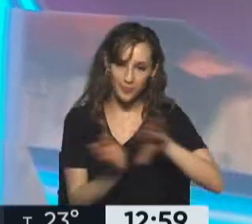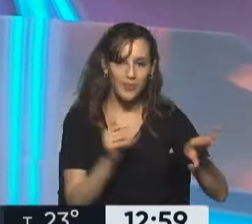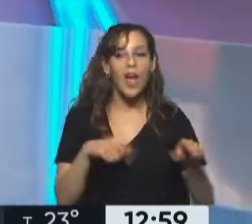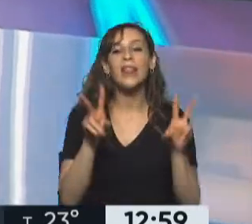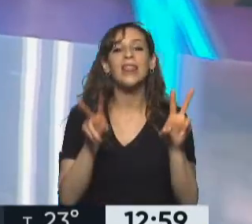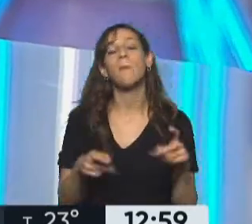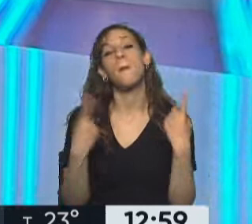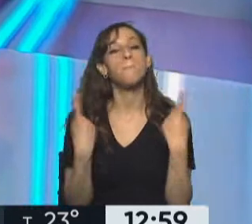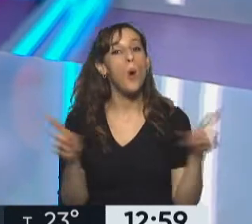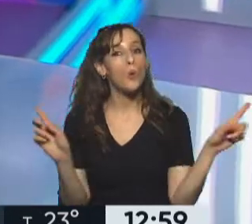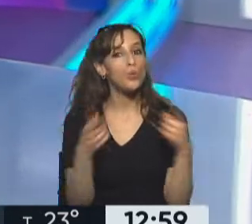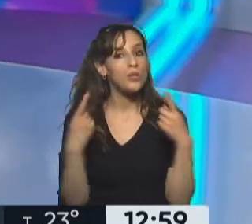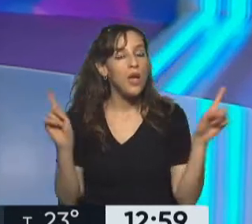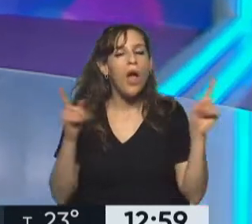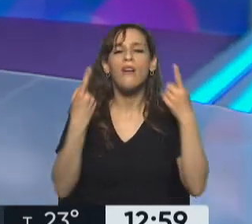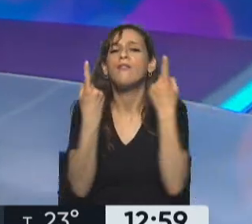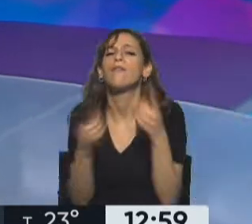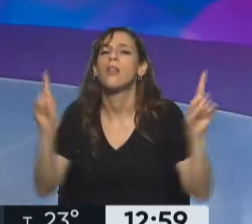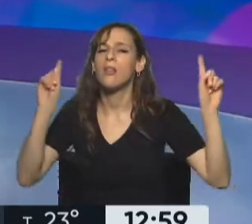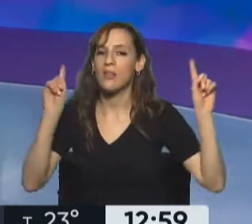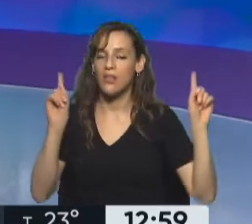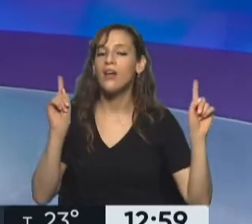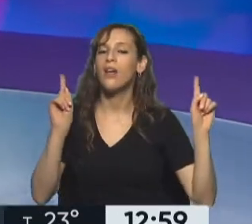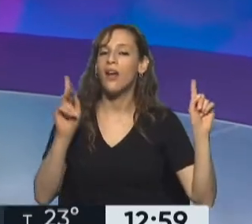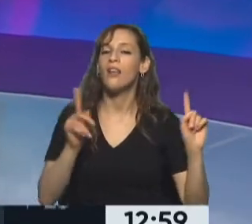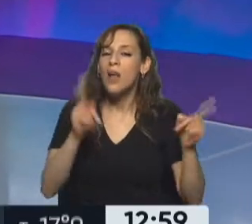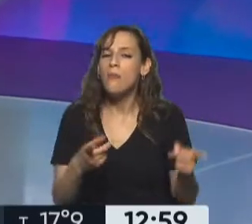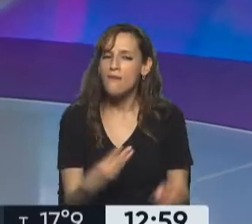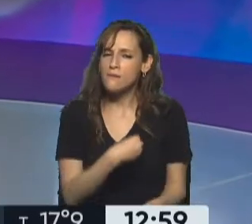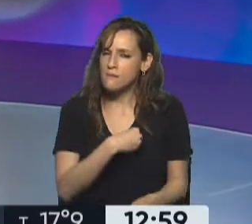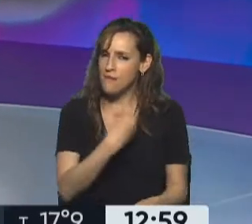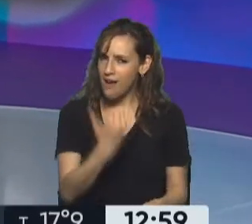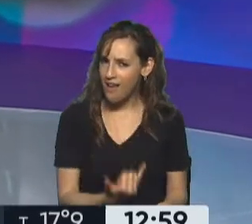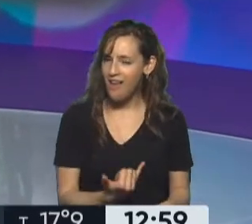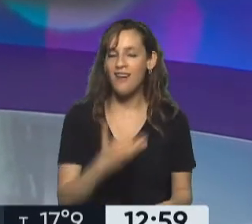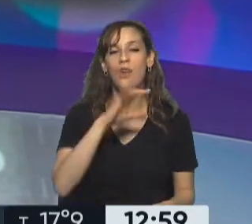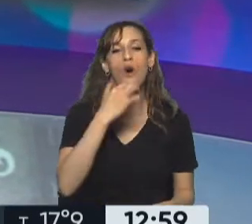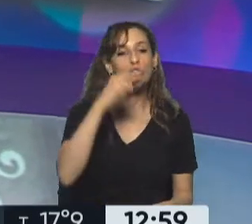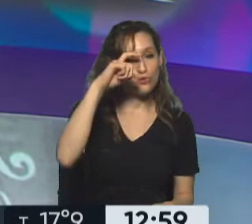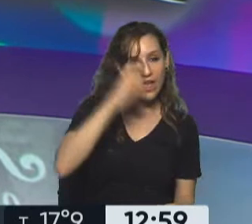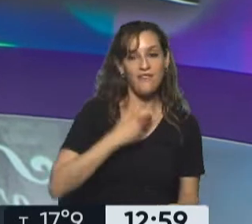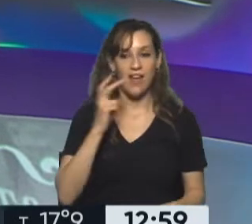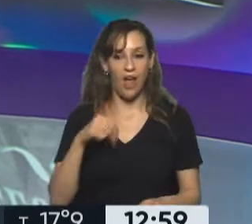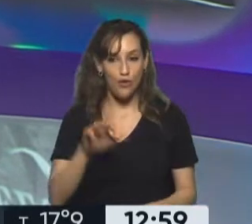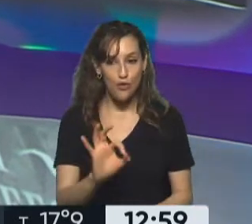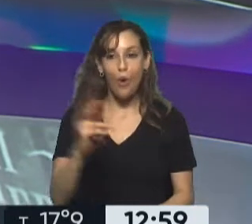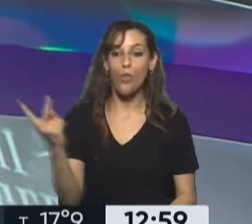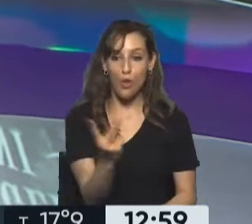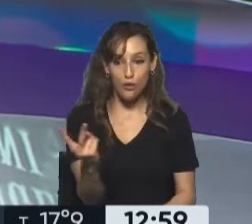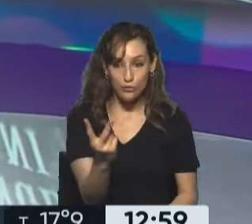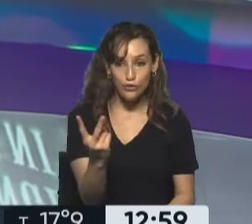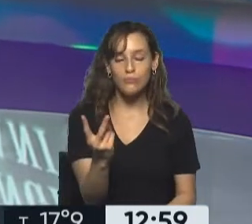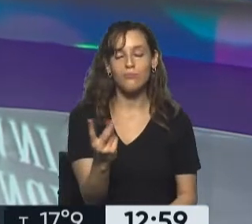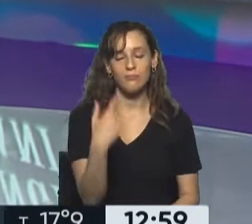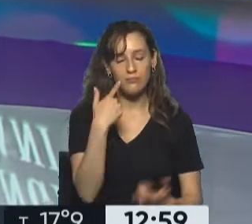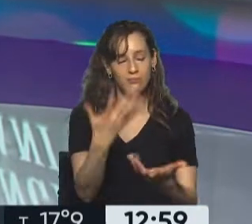que tiene otro género, pero tiene también una pasión sin límites. José Colangelo y Franco Luciani presentan el disco